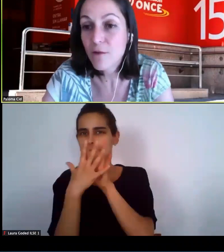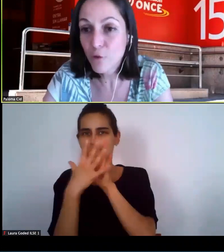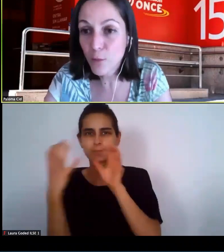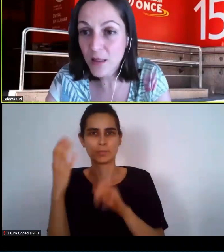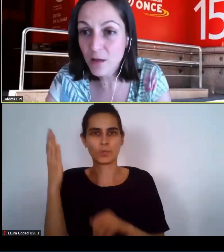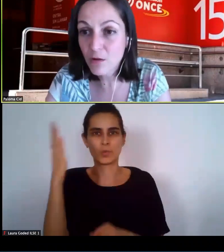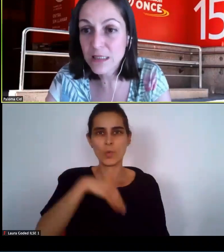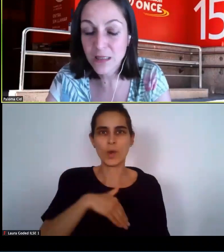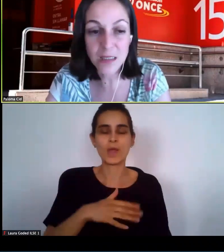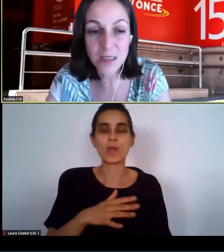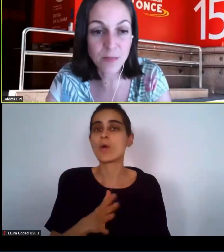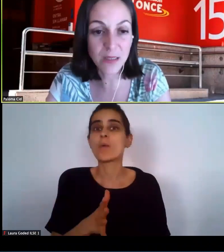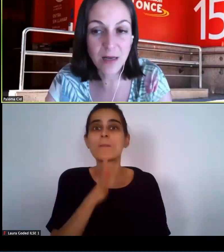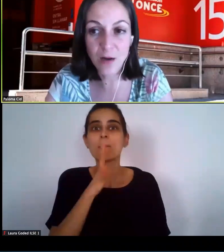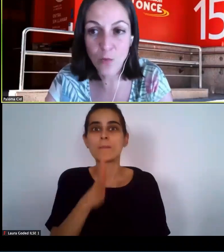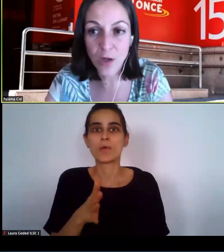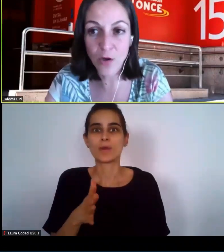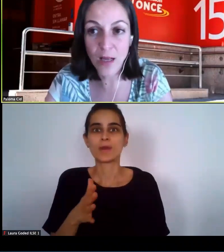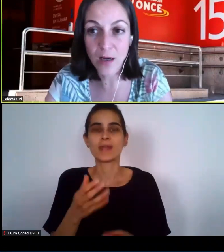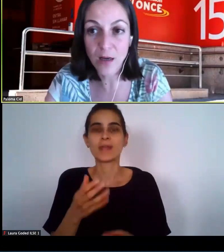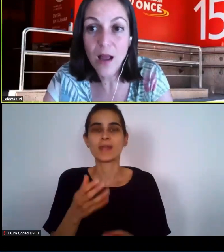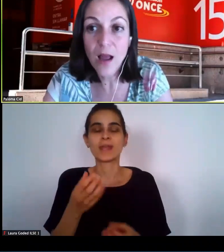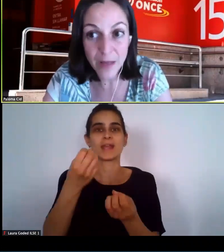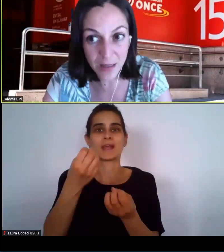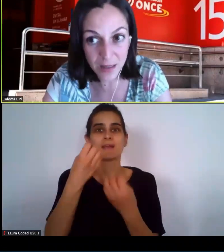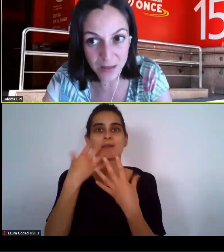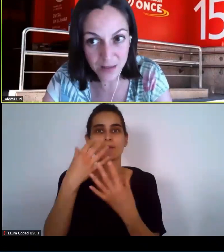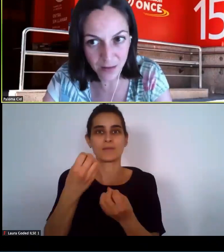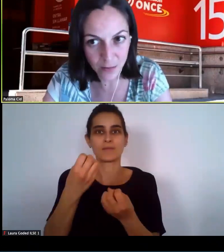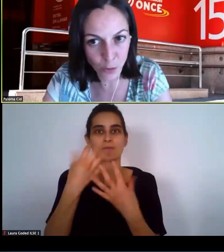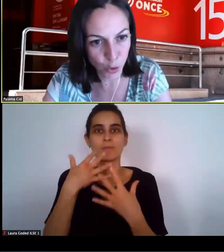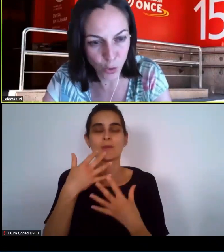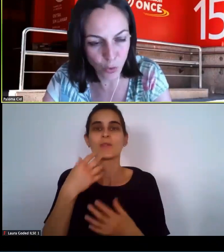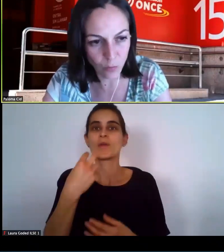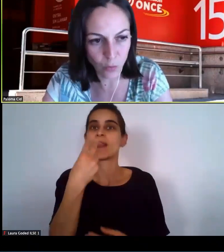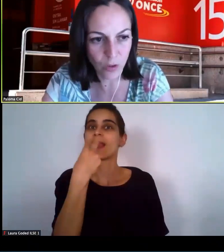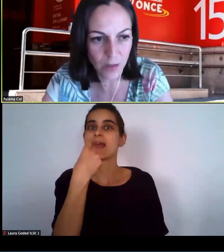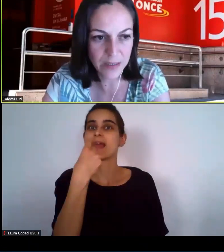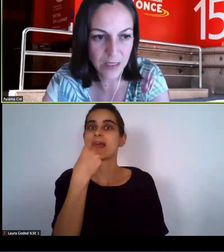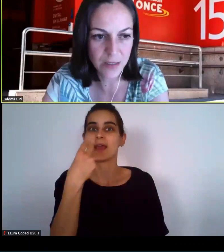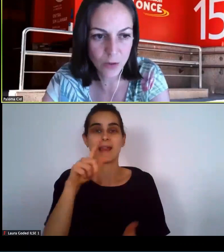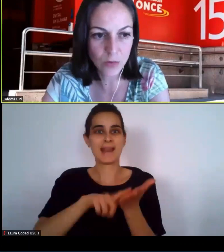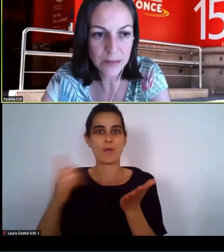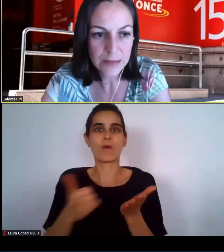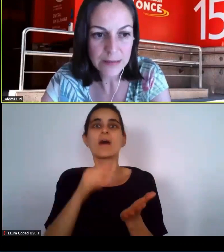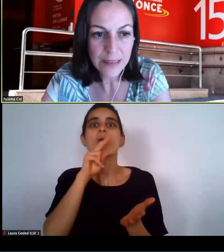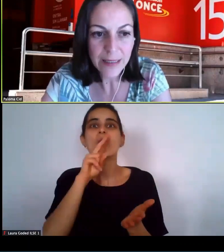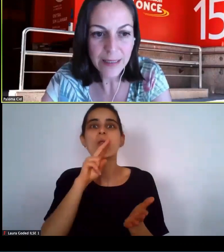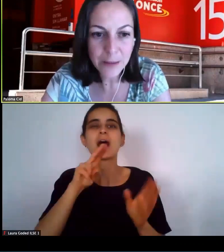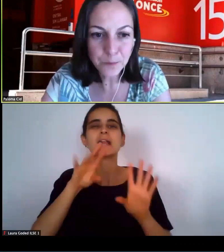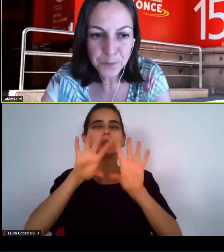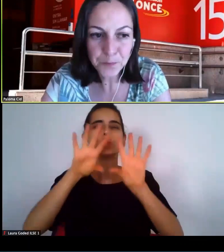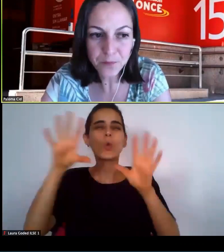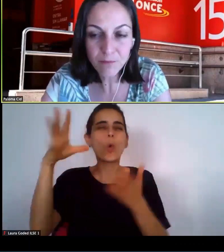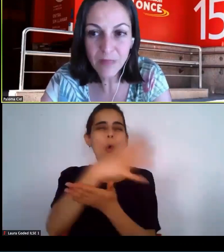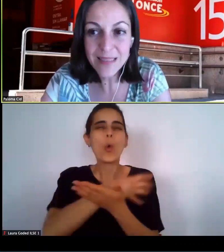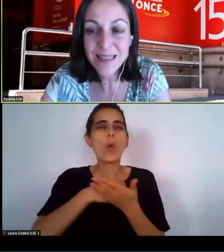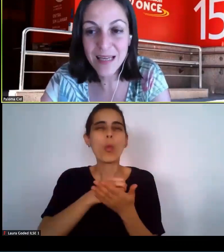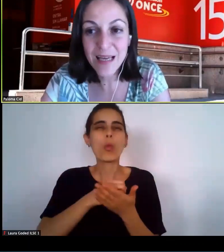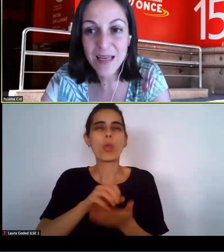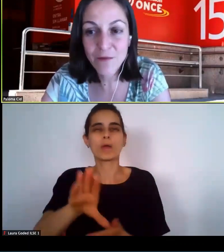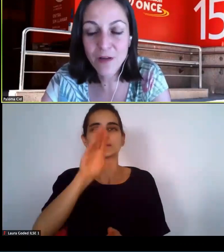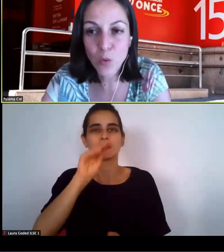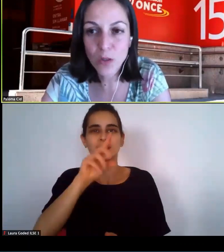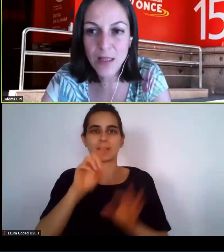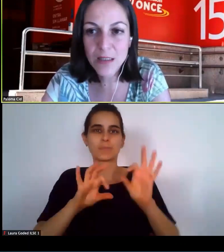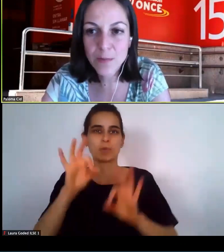la información que se transmite del lenguaje oral. A veces, no todo el mundo le pasa esto. Y sí que